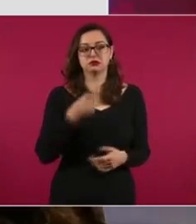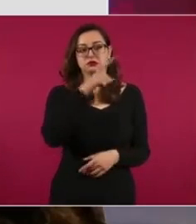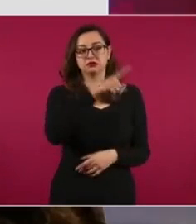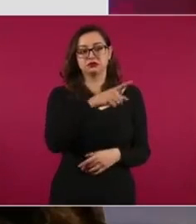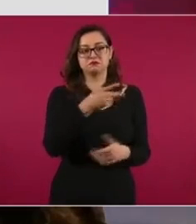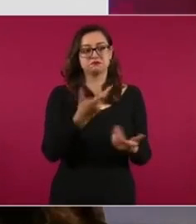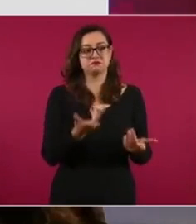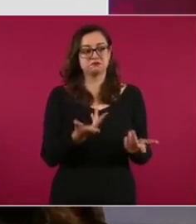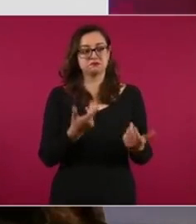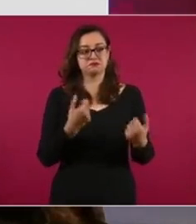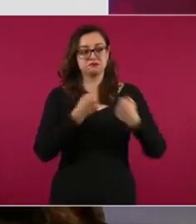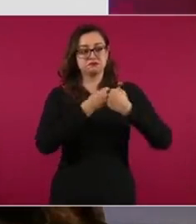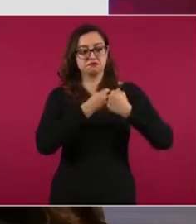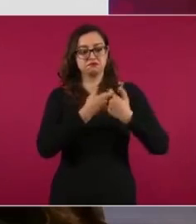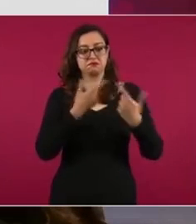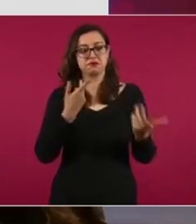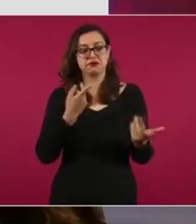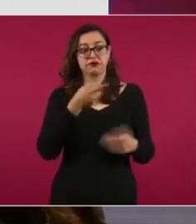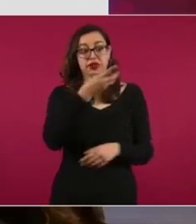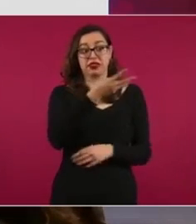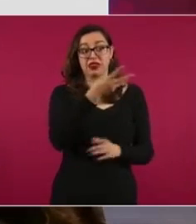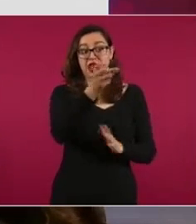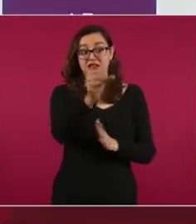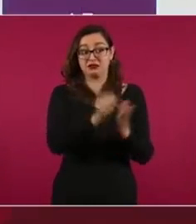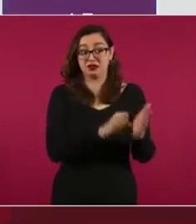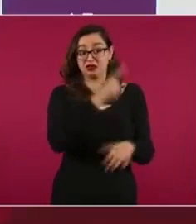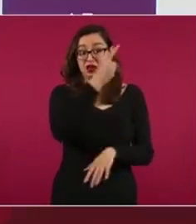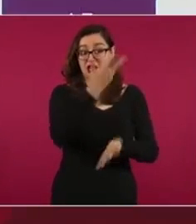durante 3 meses